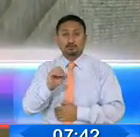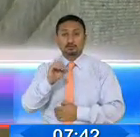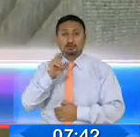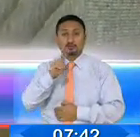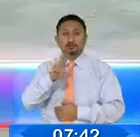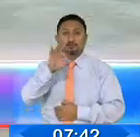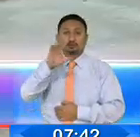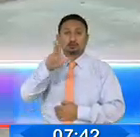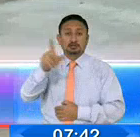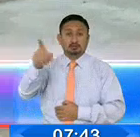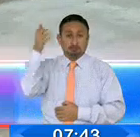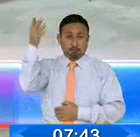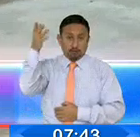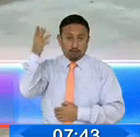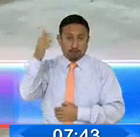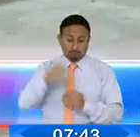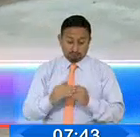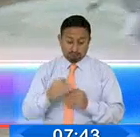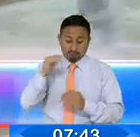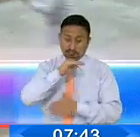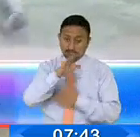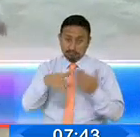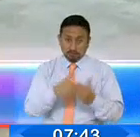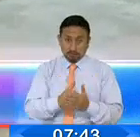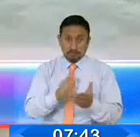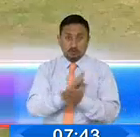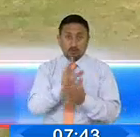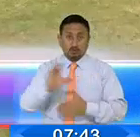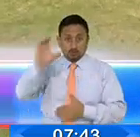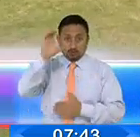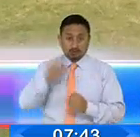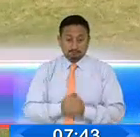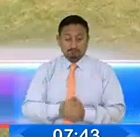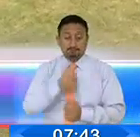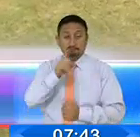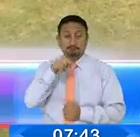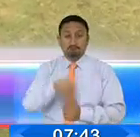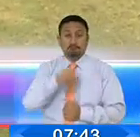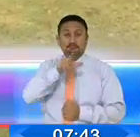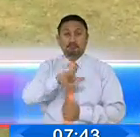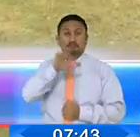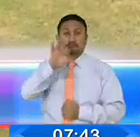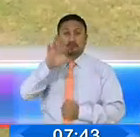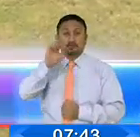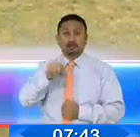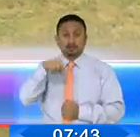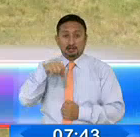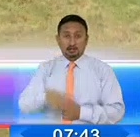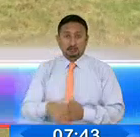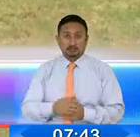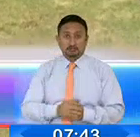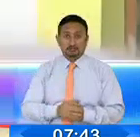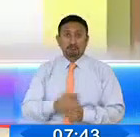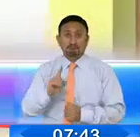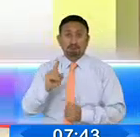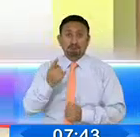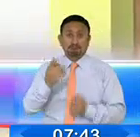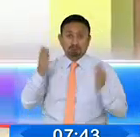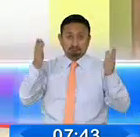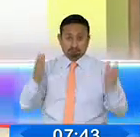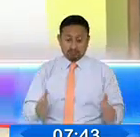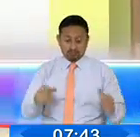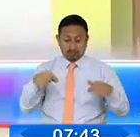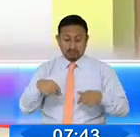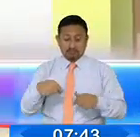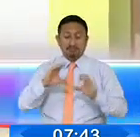220.983 profesores de inicial a bachillerato. Al momento solo 1.390 se encuentran en los planes pilotos en donde